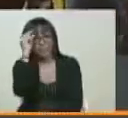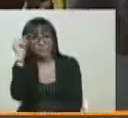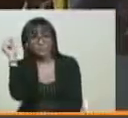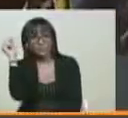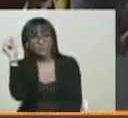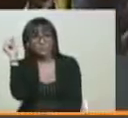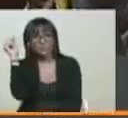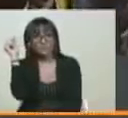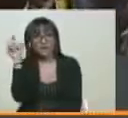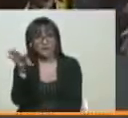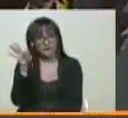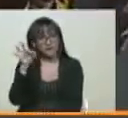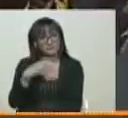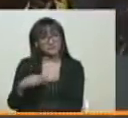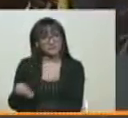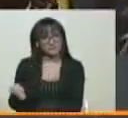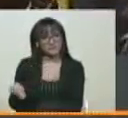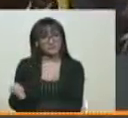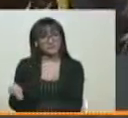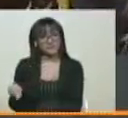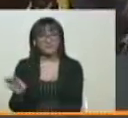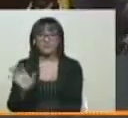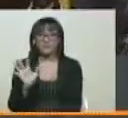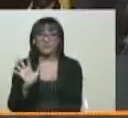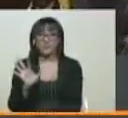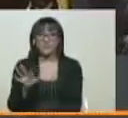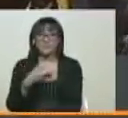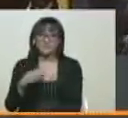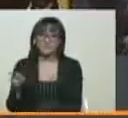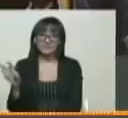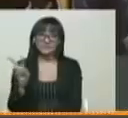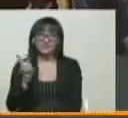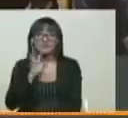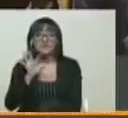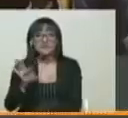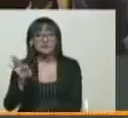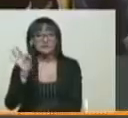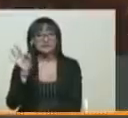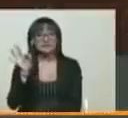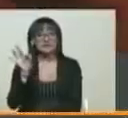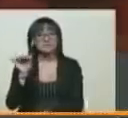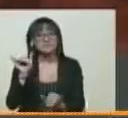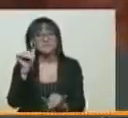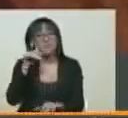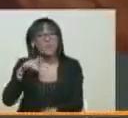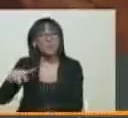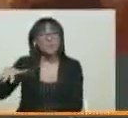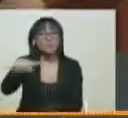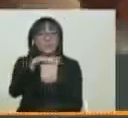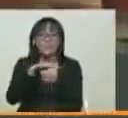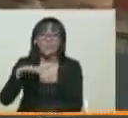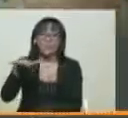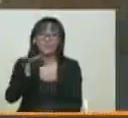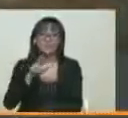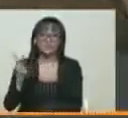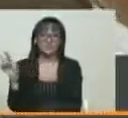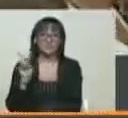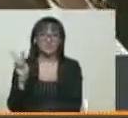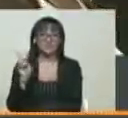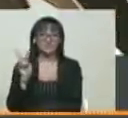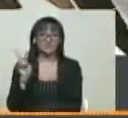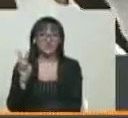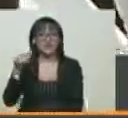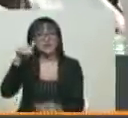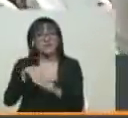El presidente de Venezuela lo elige el soberano pueblo de Venezuela en